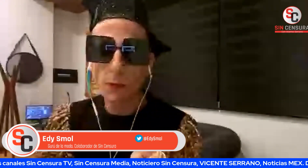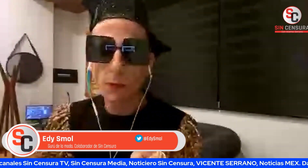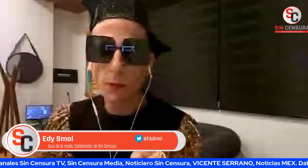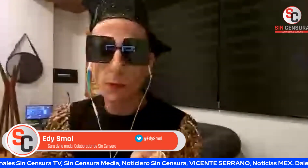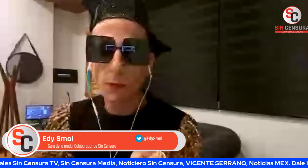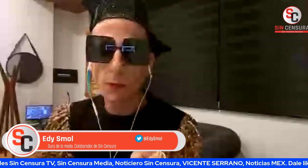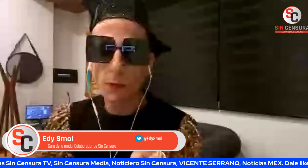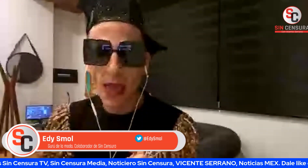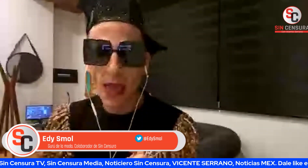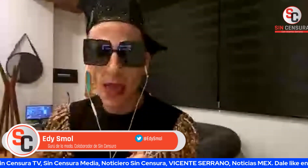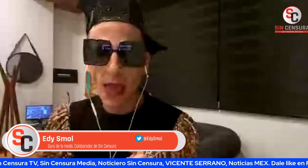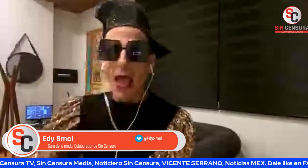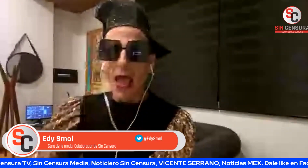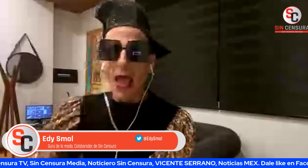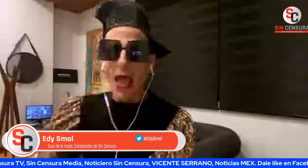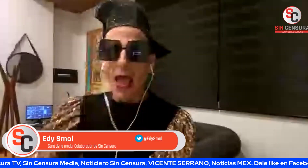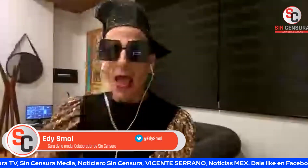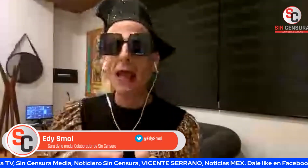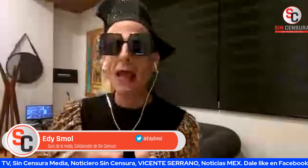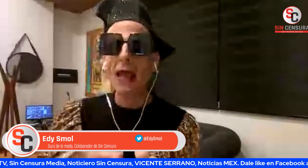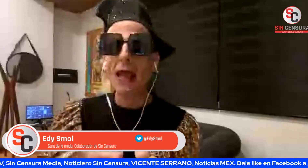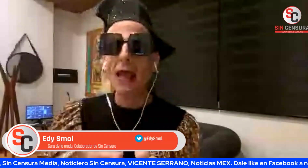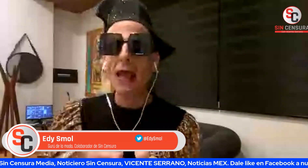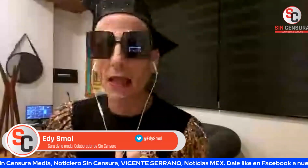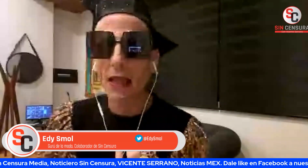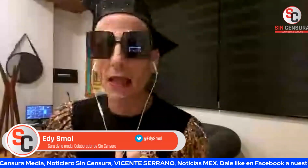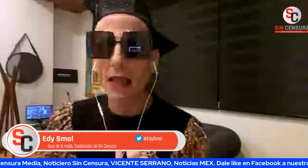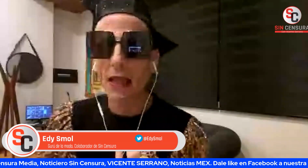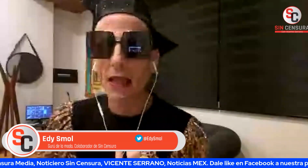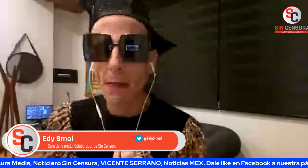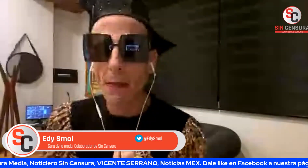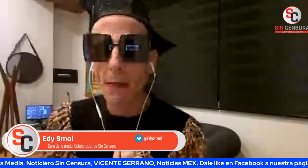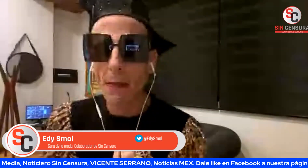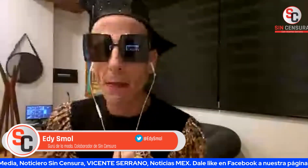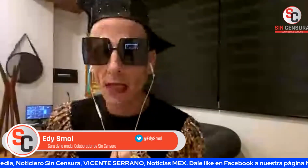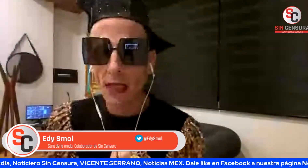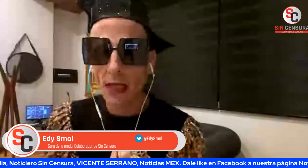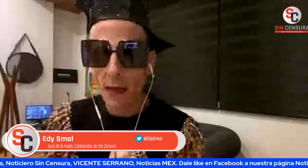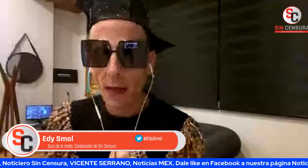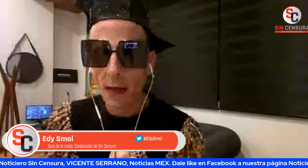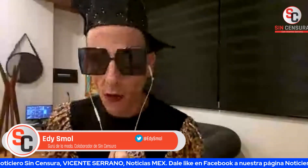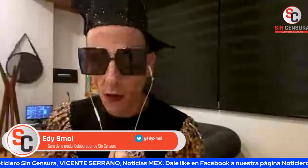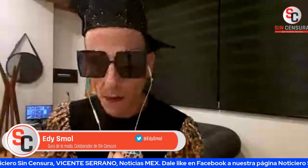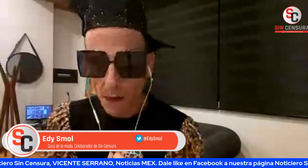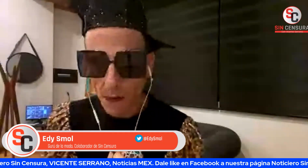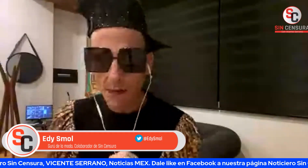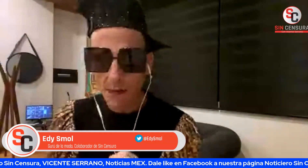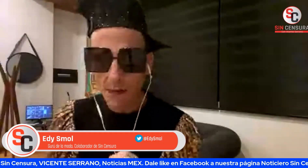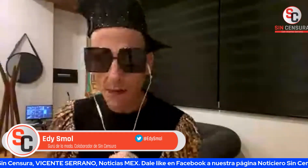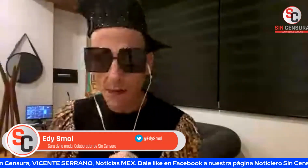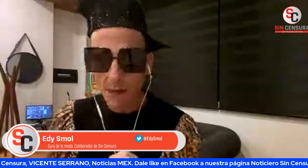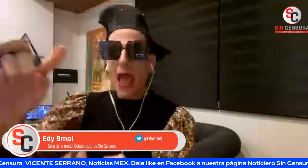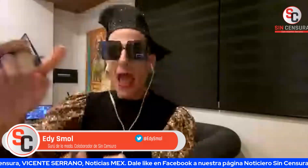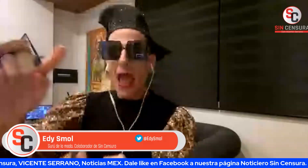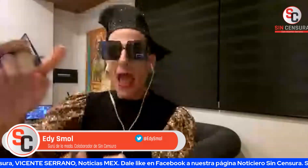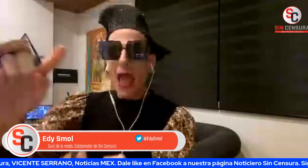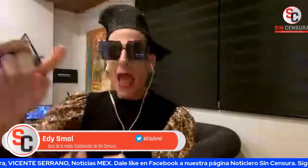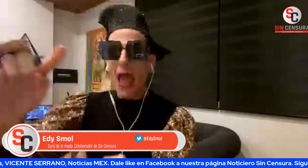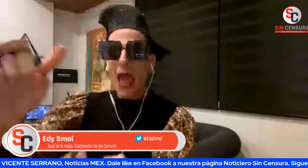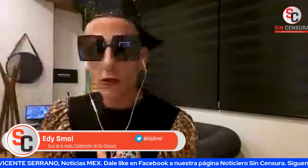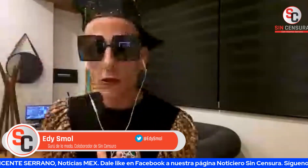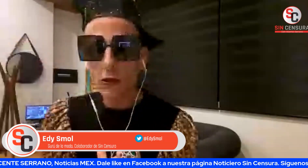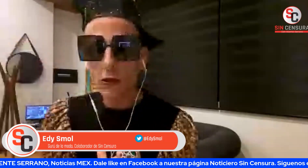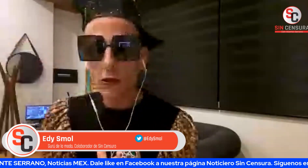recursos públicos con todo y pandemia, en el manejo del porcentaje de deuda versus porcentaje de PIB con todo y pandemia,